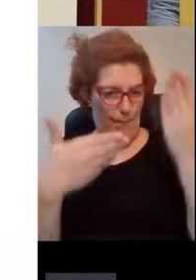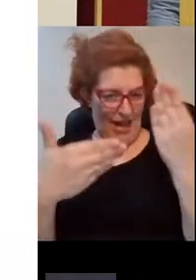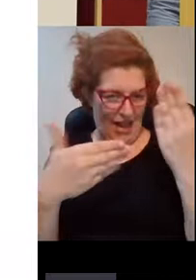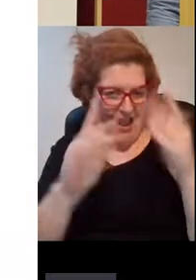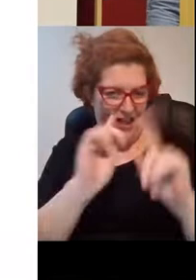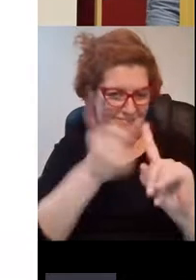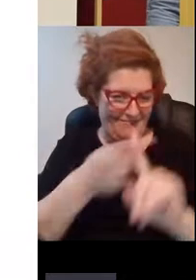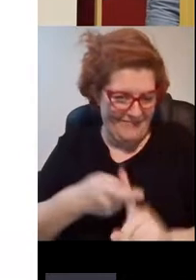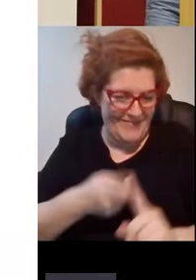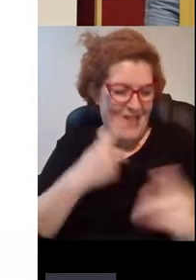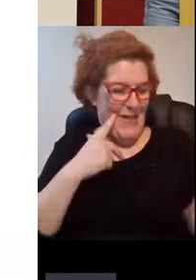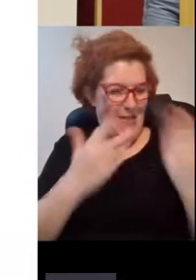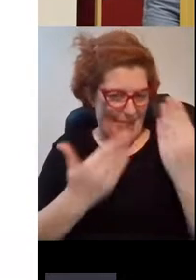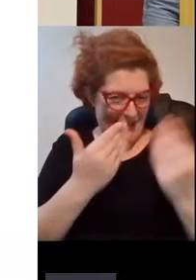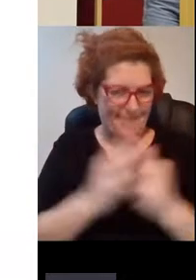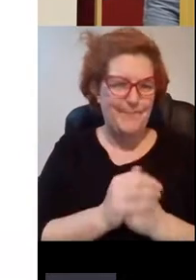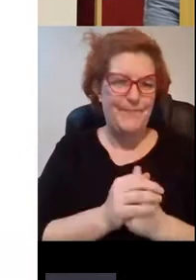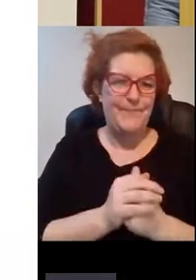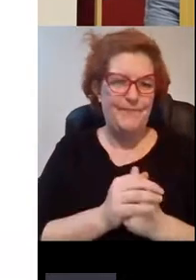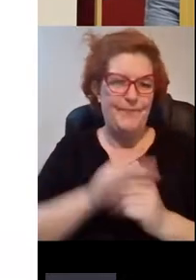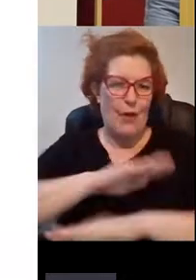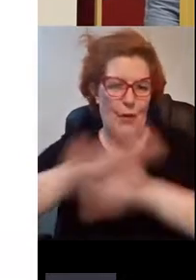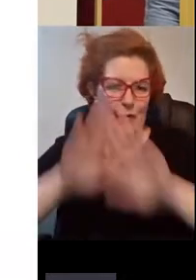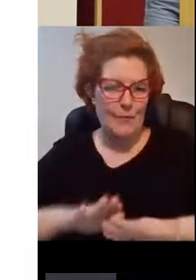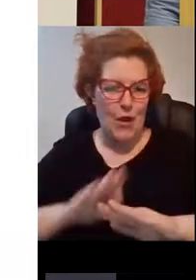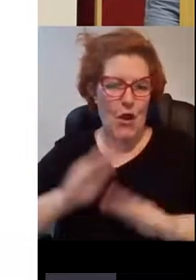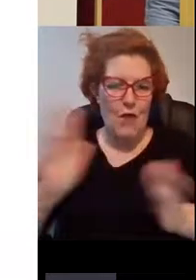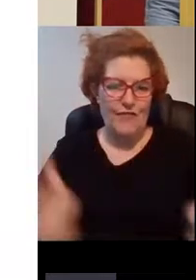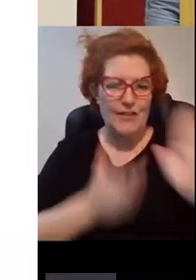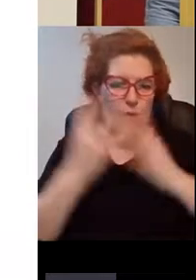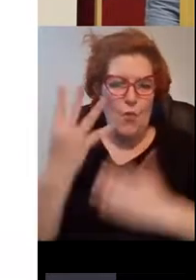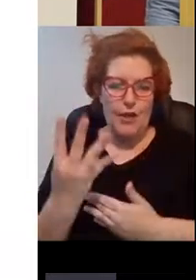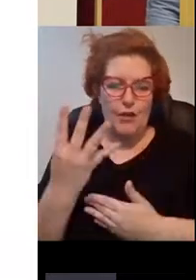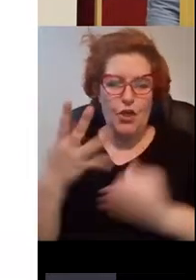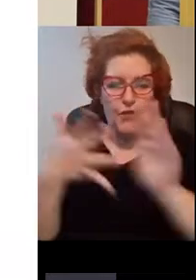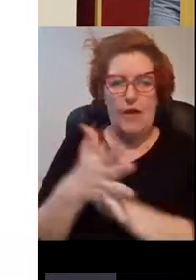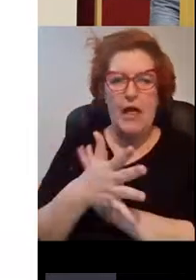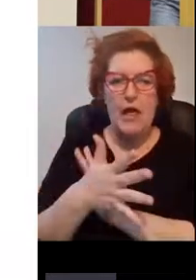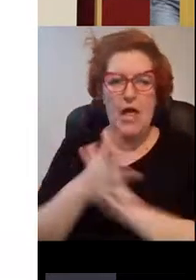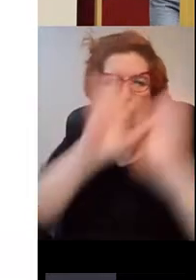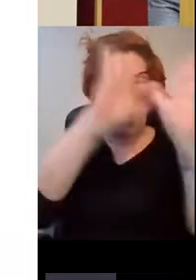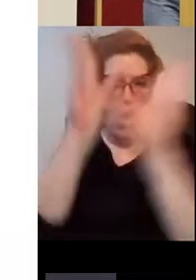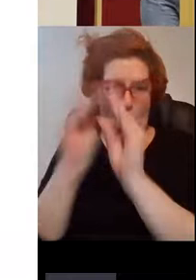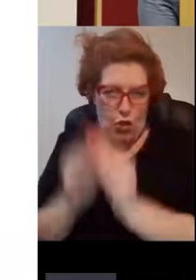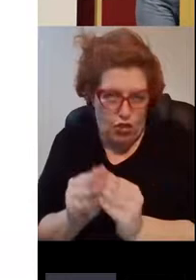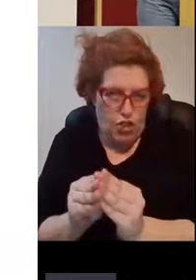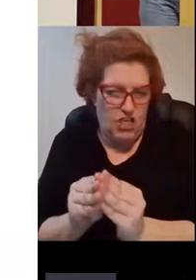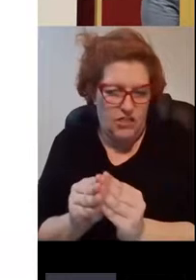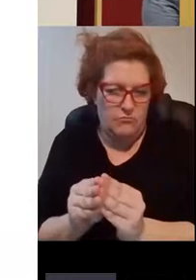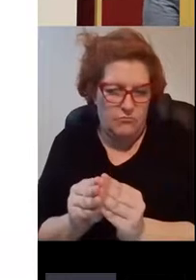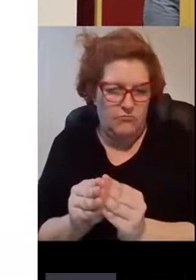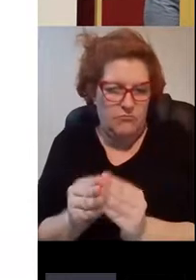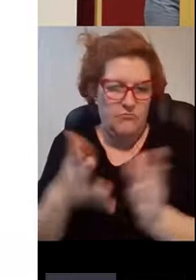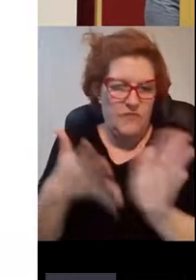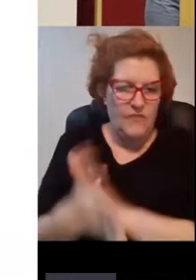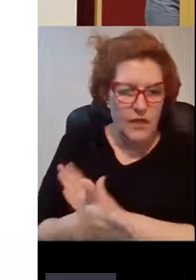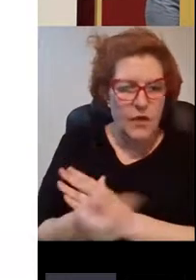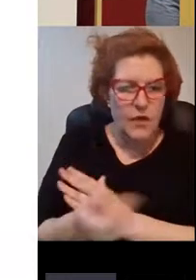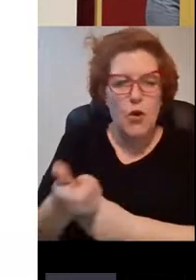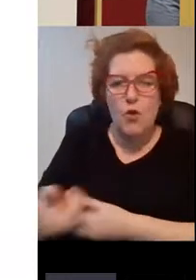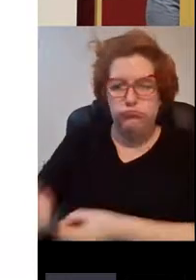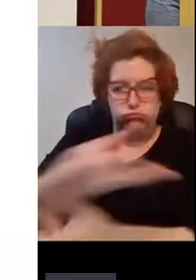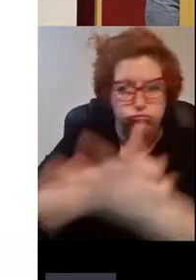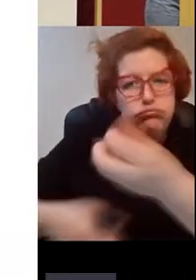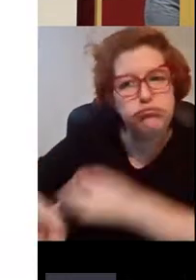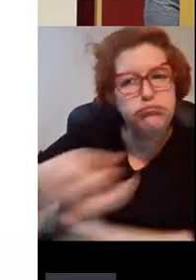soluciones. Por último, en la fase 4 pasamos a la deducción de conclusiones. Se hizo una apuesta en común